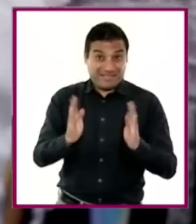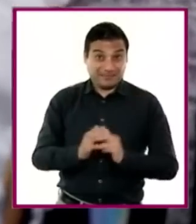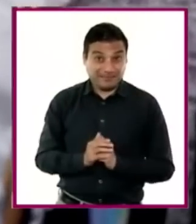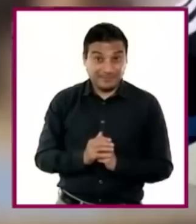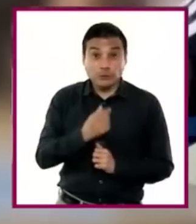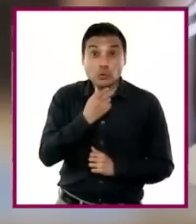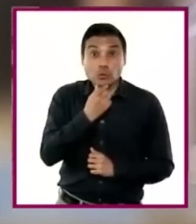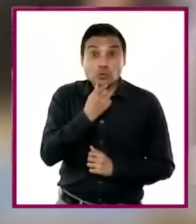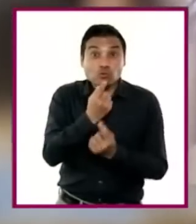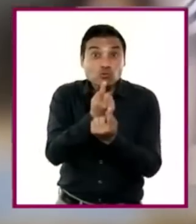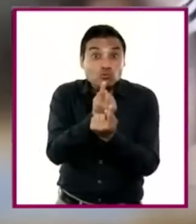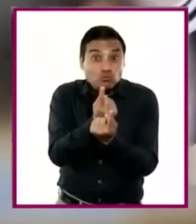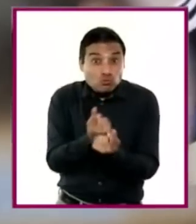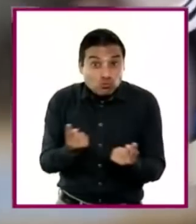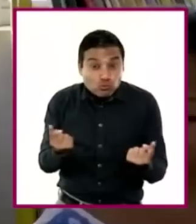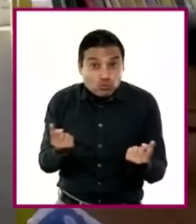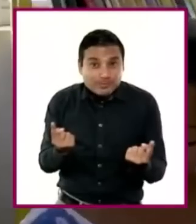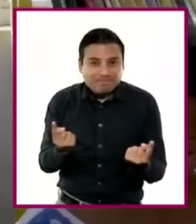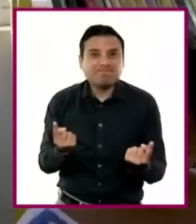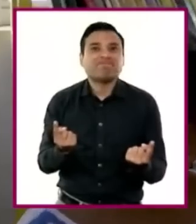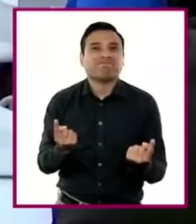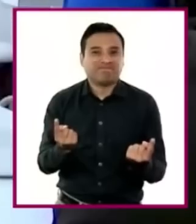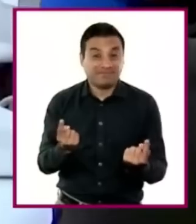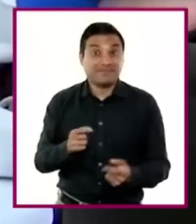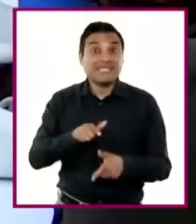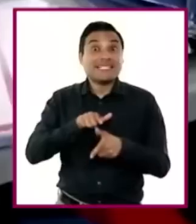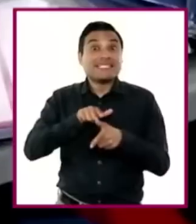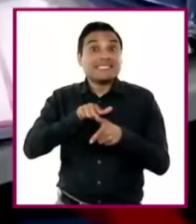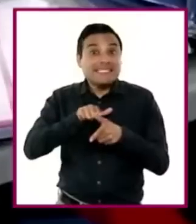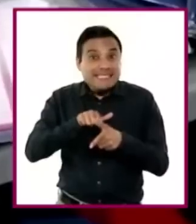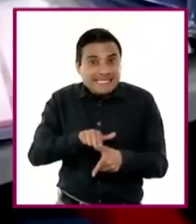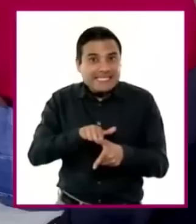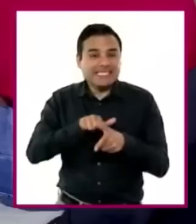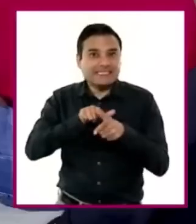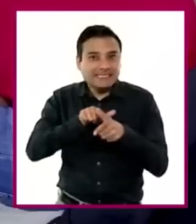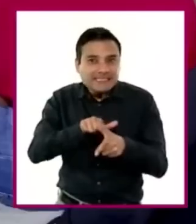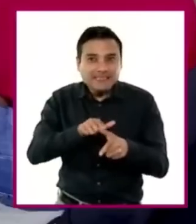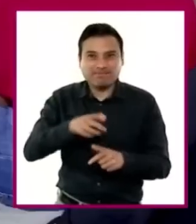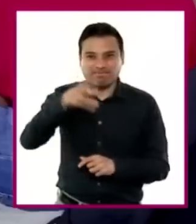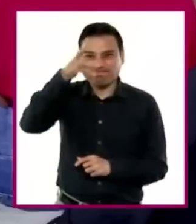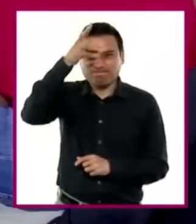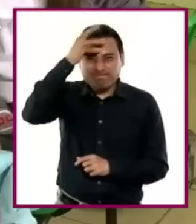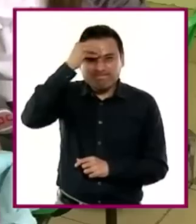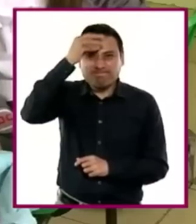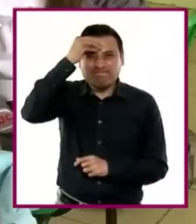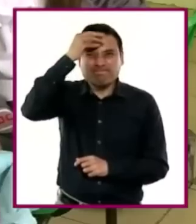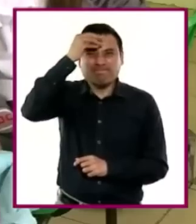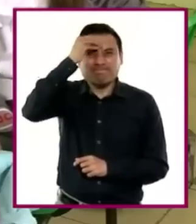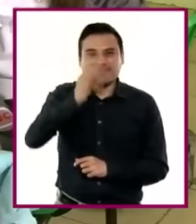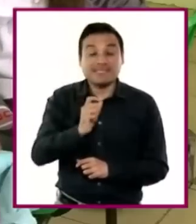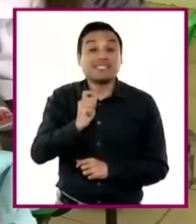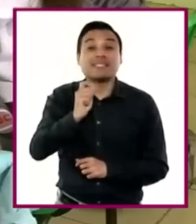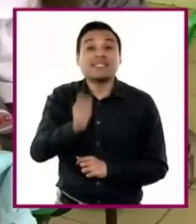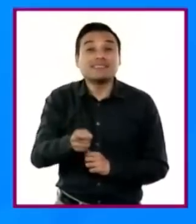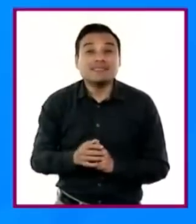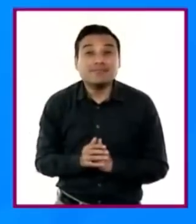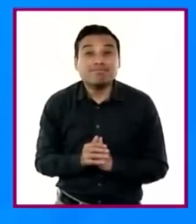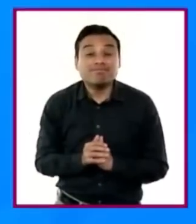y niños continúan construyendo nociones y representaciones sobre